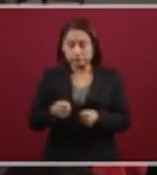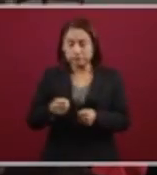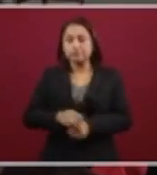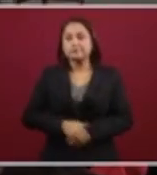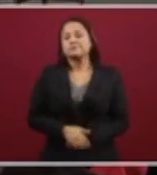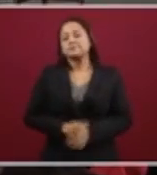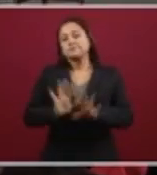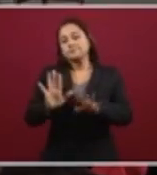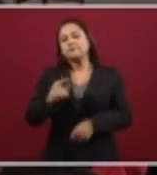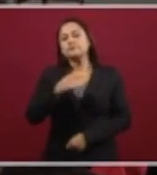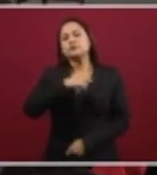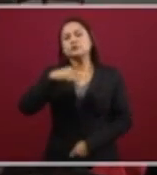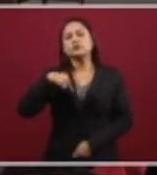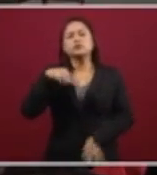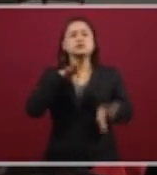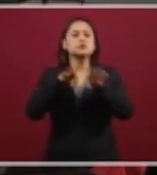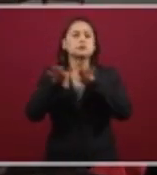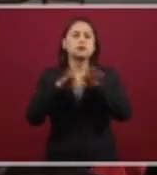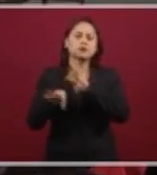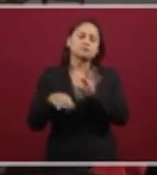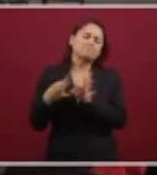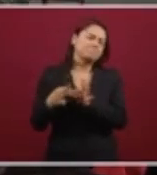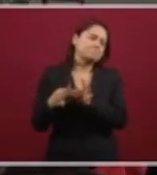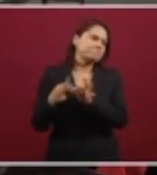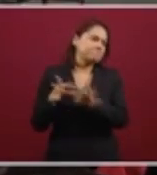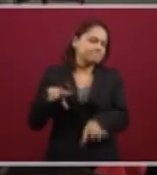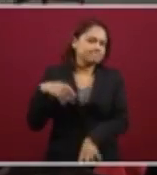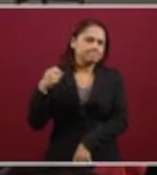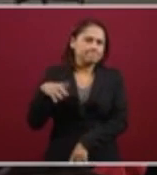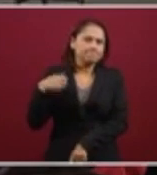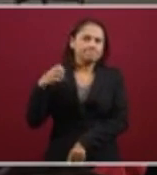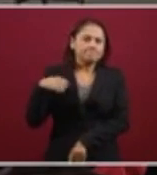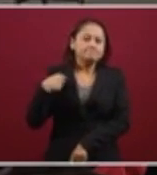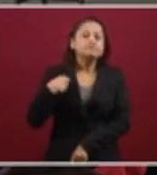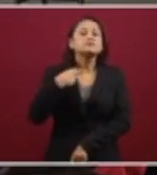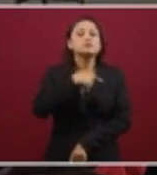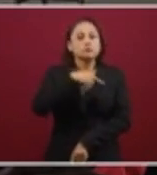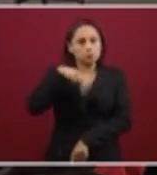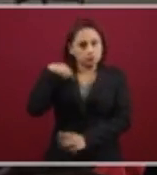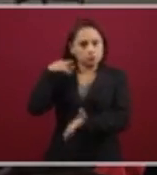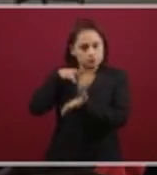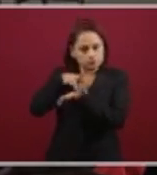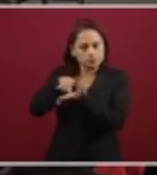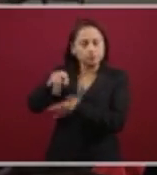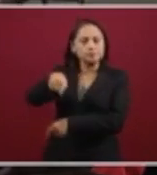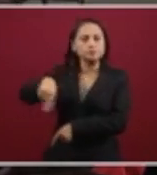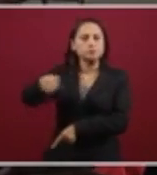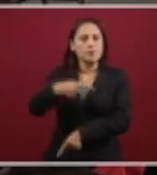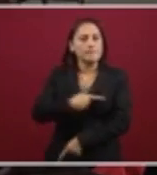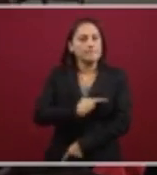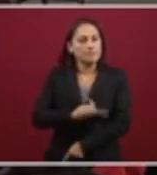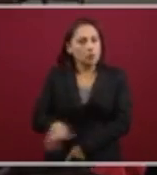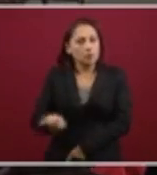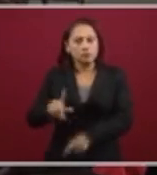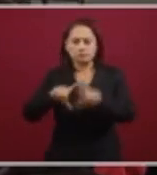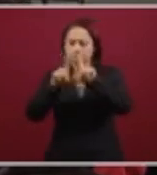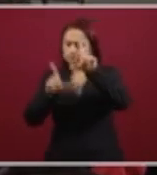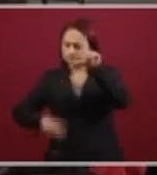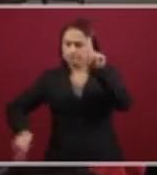trabajando como nunca para apoyar a los pobres de México.